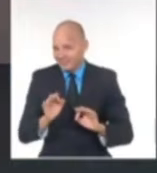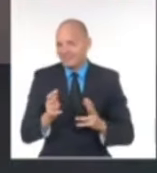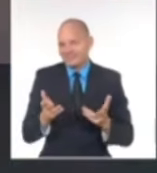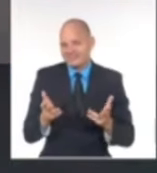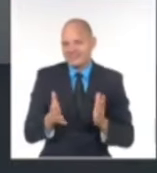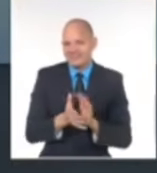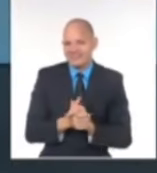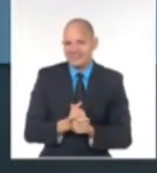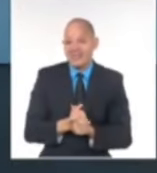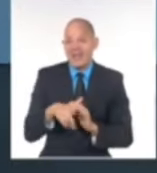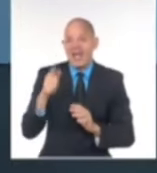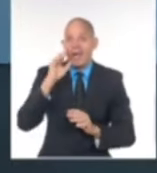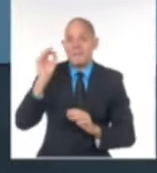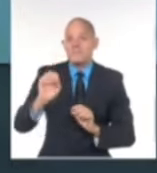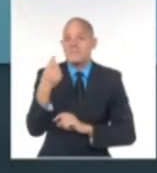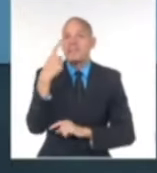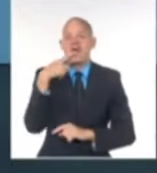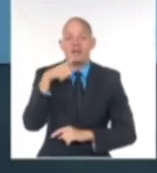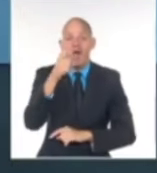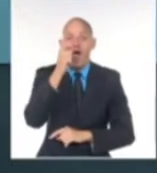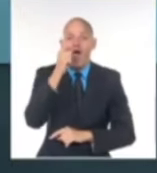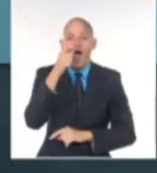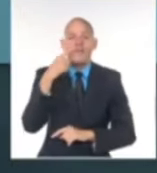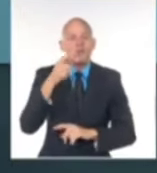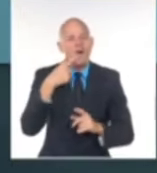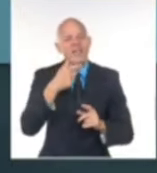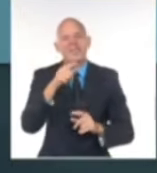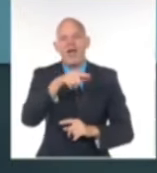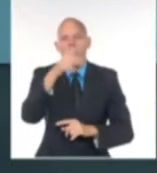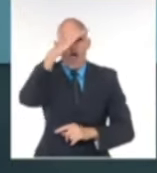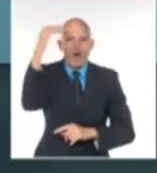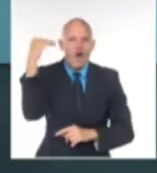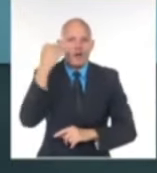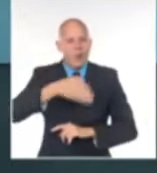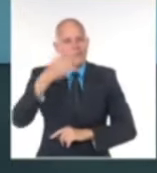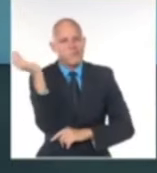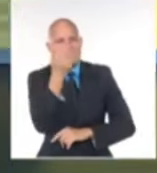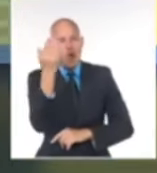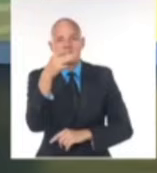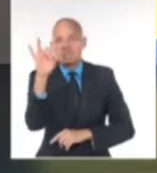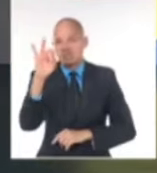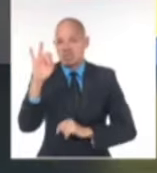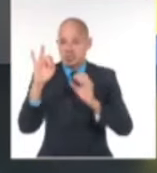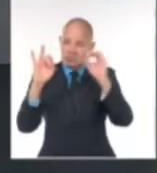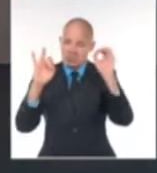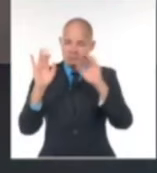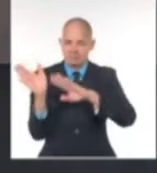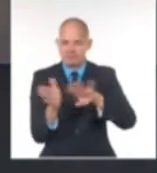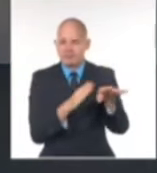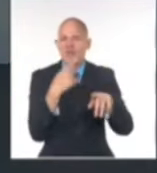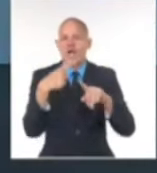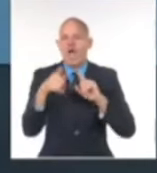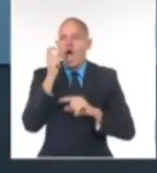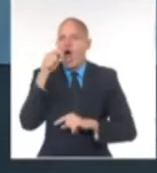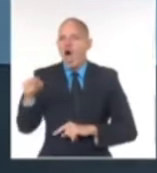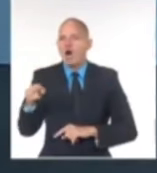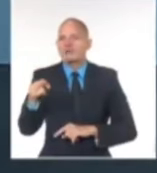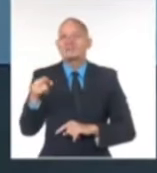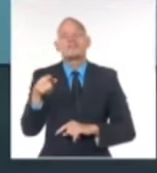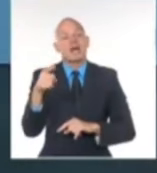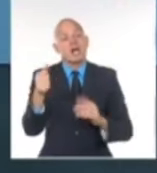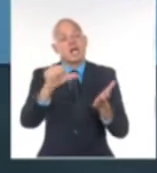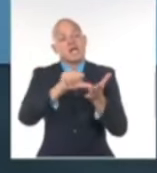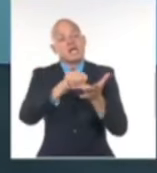combate 7-0 a Seung Chan Lee de Corea, en cuartos de final 3-1 a Min Mirzasadeb de Irán y